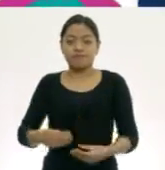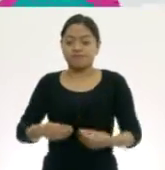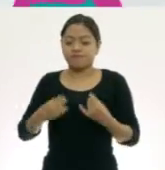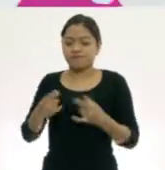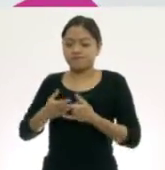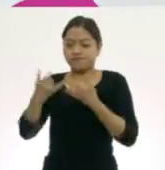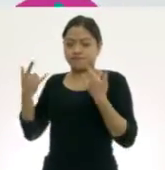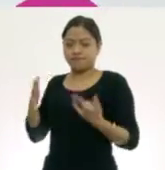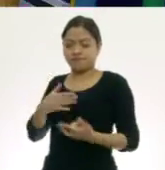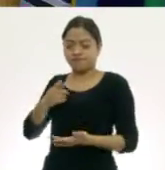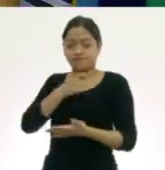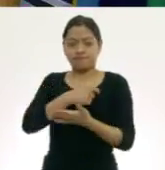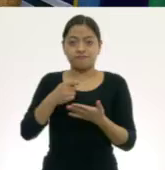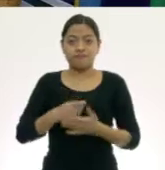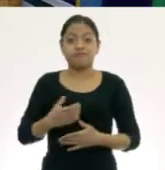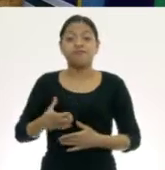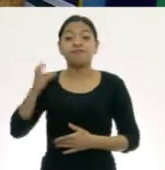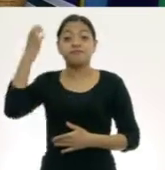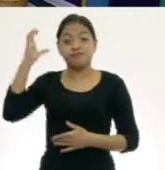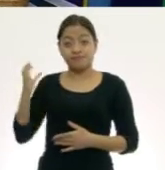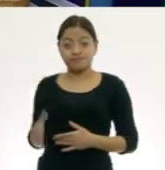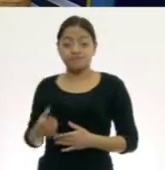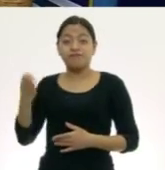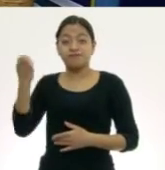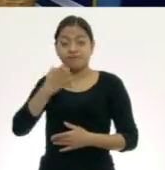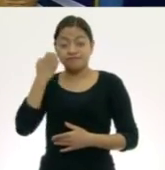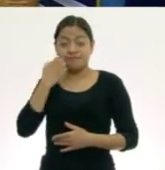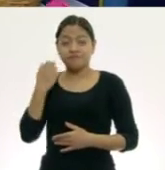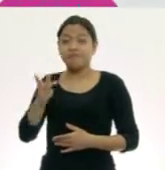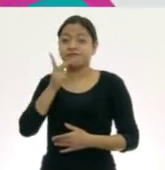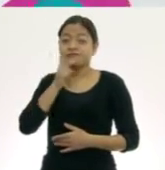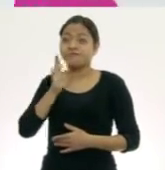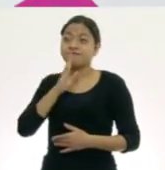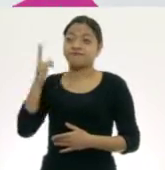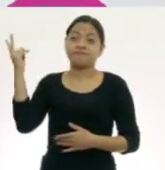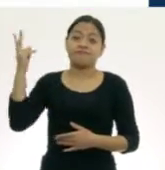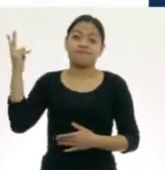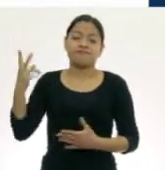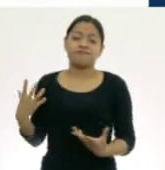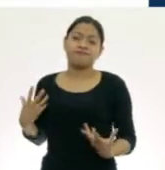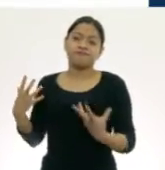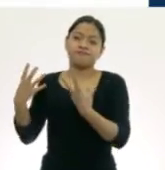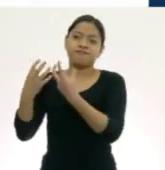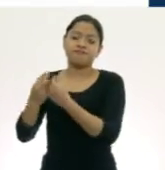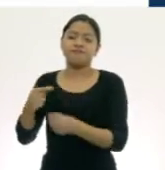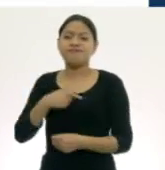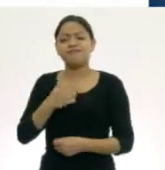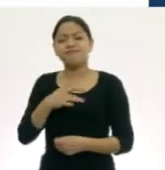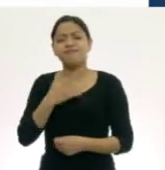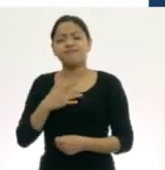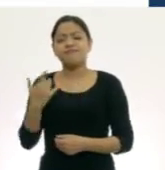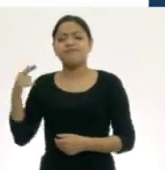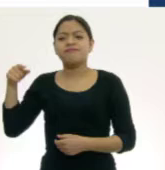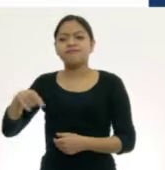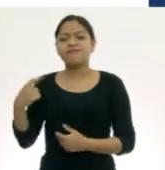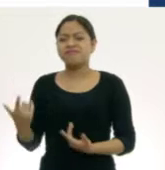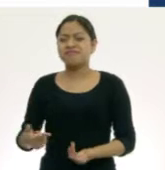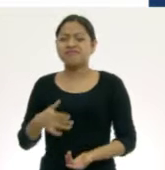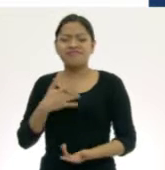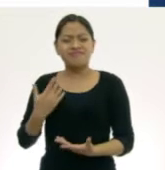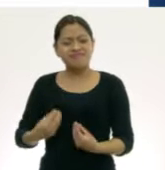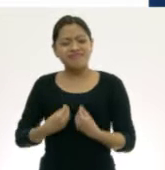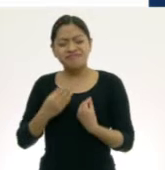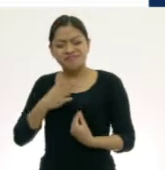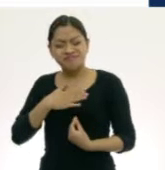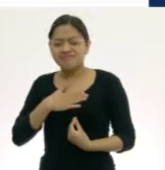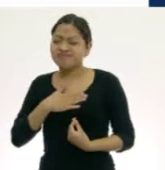vivencias. En Culiacán, en la escuela, con mis padres, me sentí incrustada en una realidad vasta, ajena y que